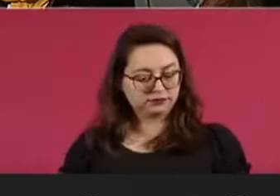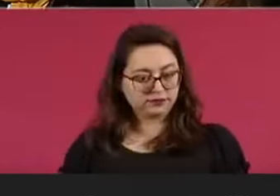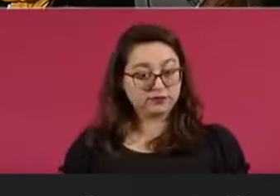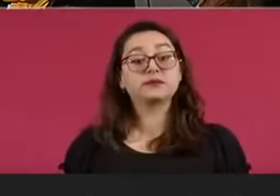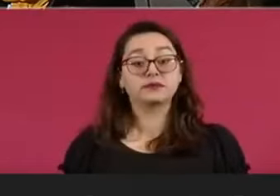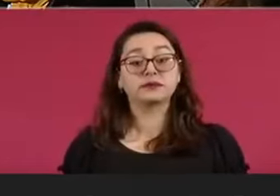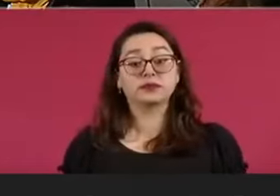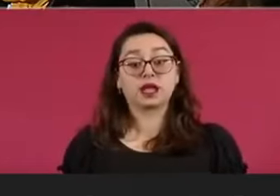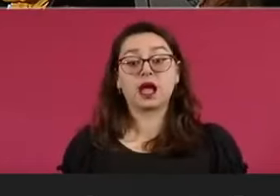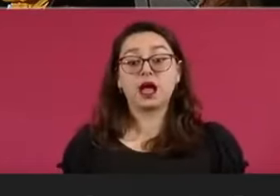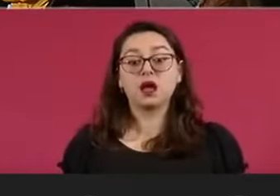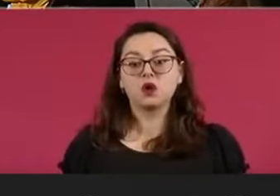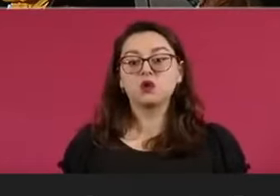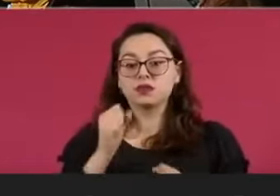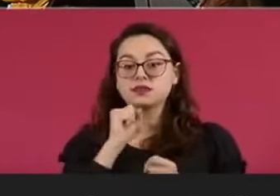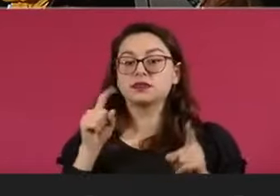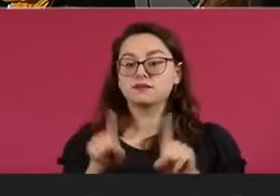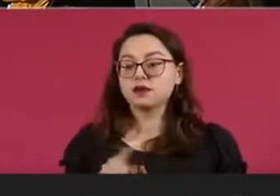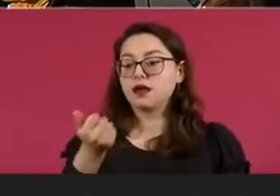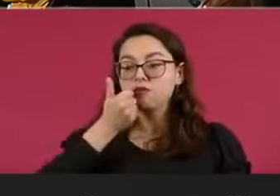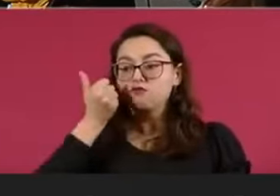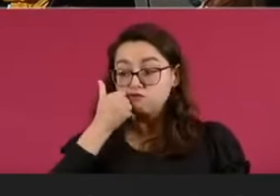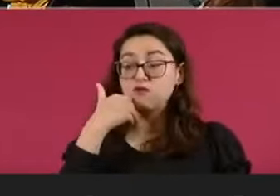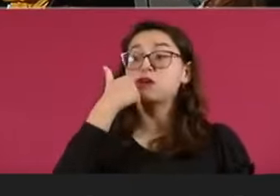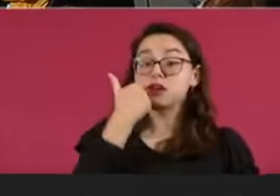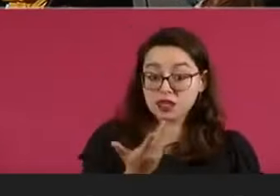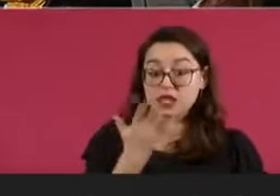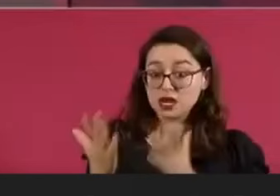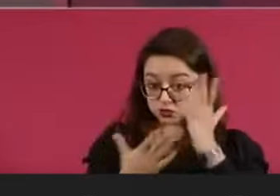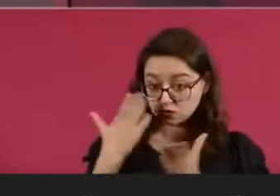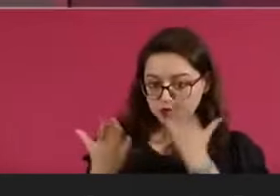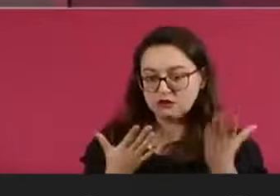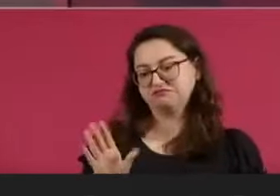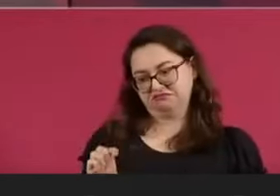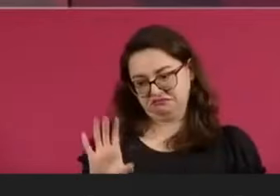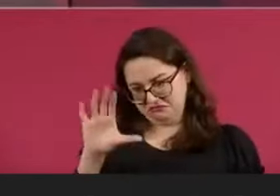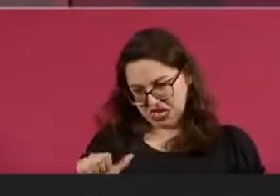están recibiendo becas nada más en el nivel universitario,